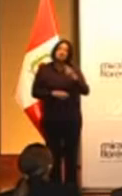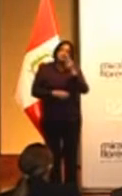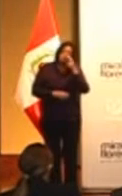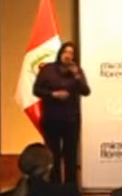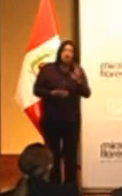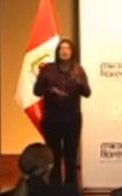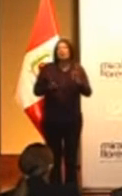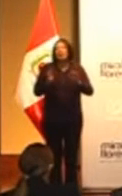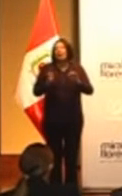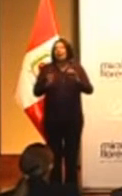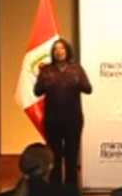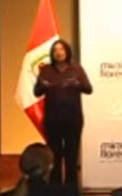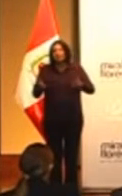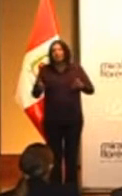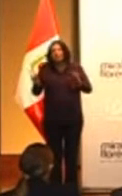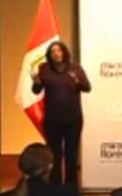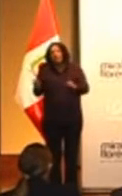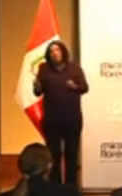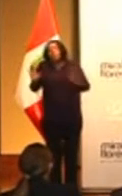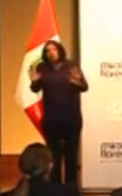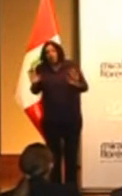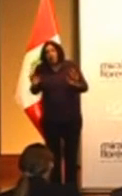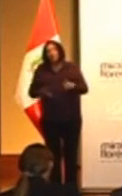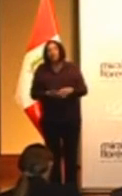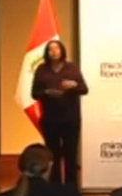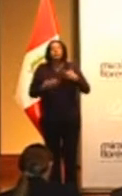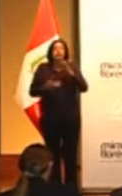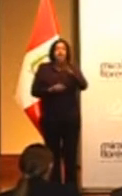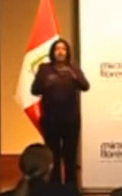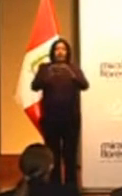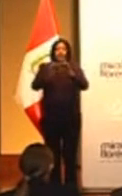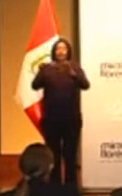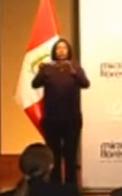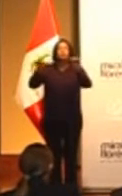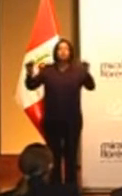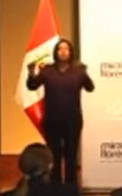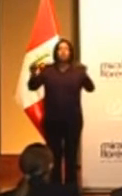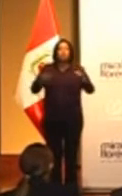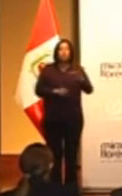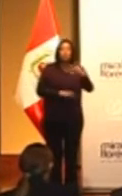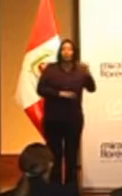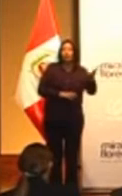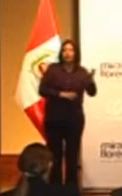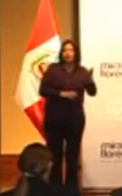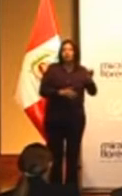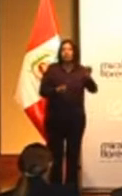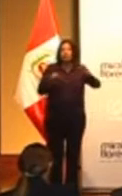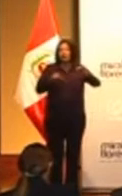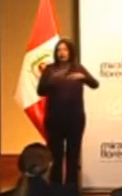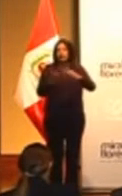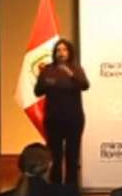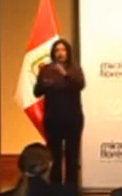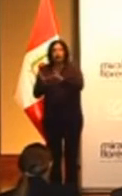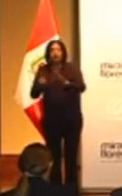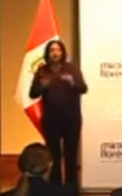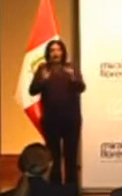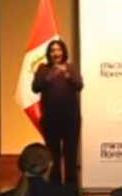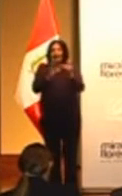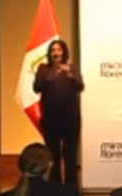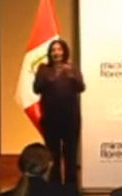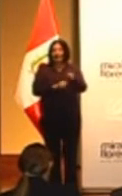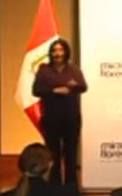que las cosas a veces suceden y se puede aplicar el dicho que dice no hay mal que por bien no venga. Cuando esa casa nos